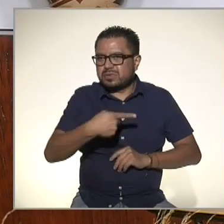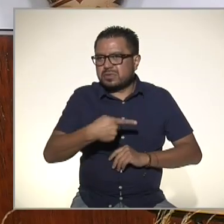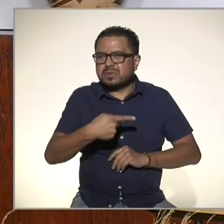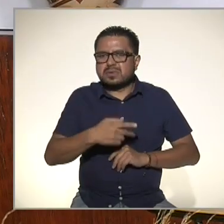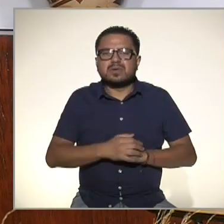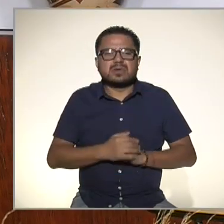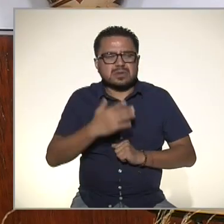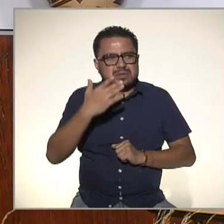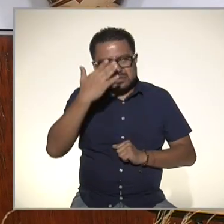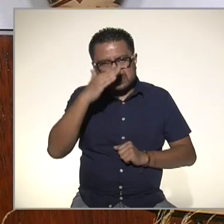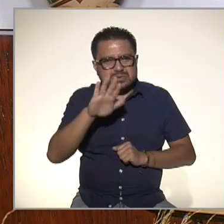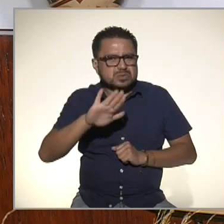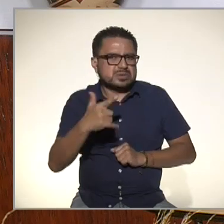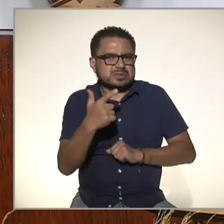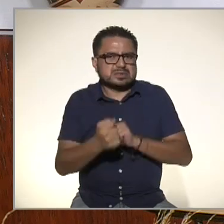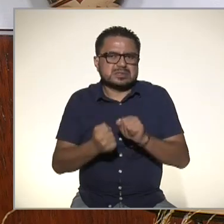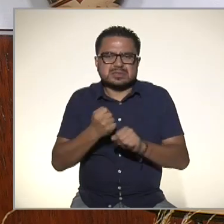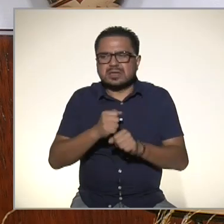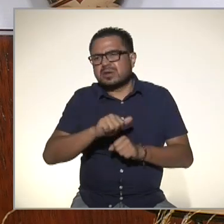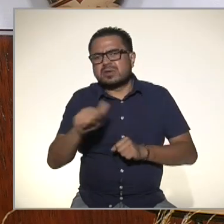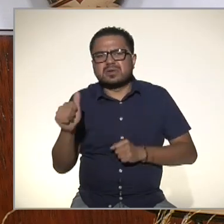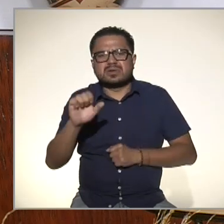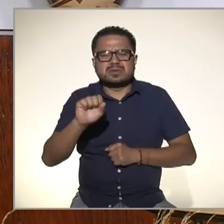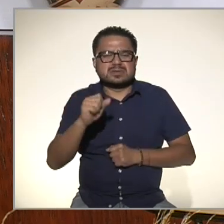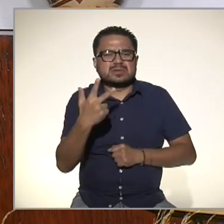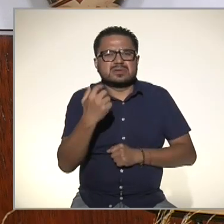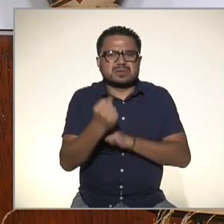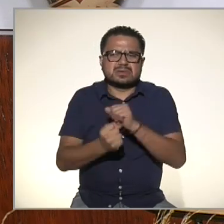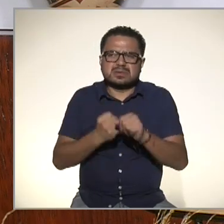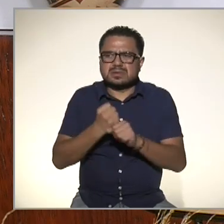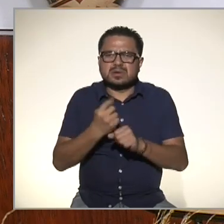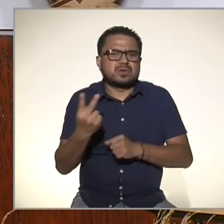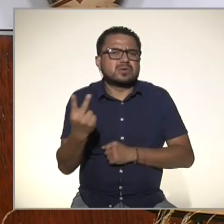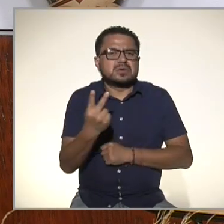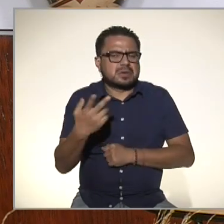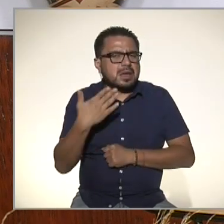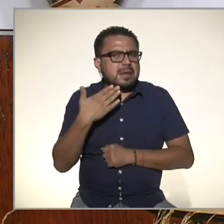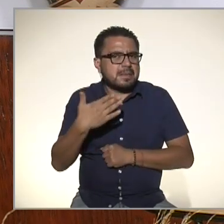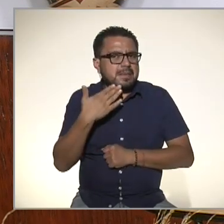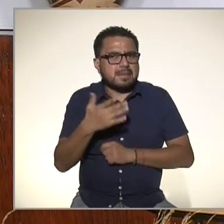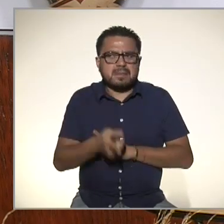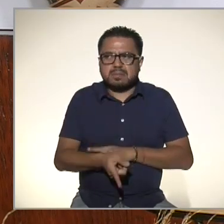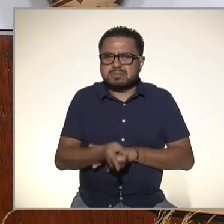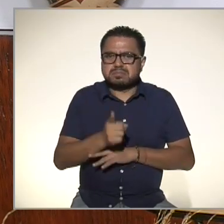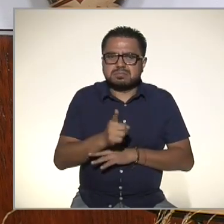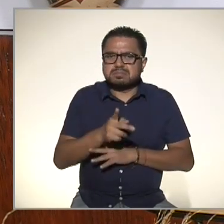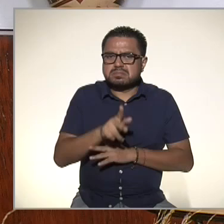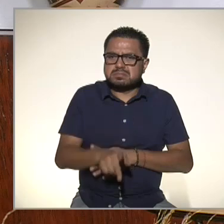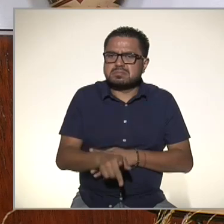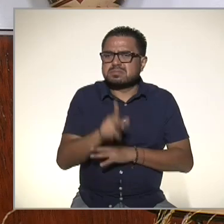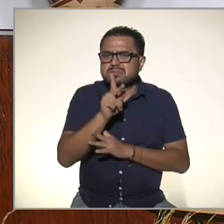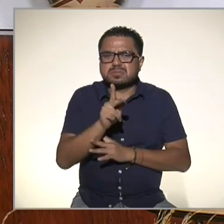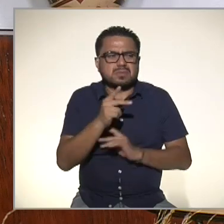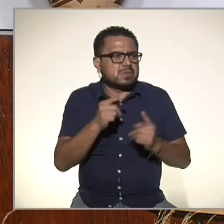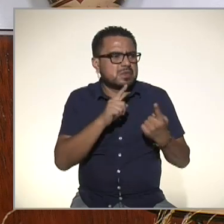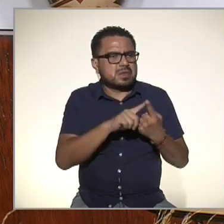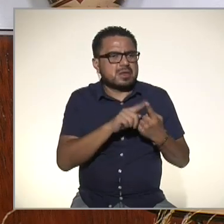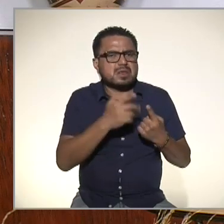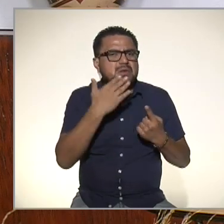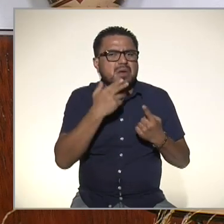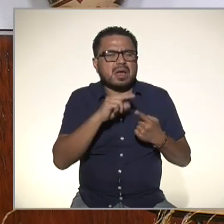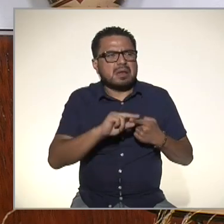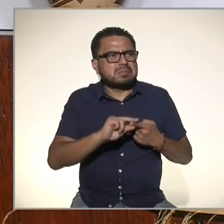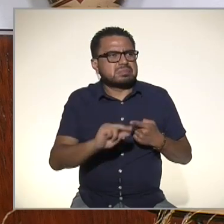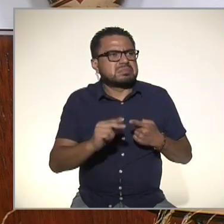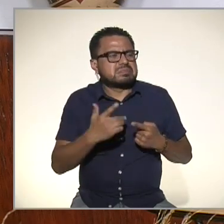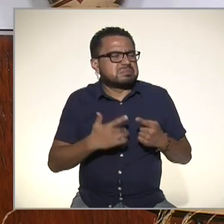habló un señor de 57 años y uno de 68. Ambos tienen buena erección, pero dicen que uno ya no le sale líquido